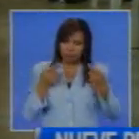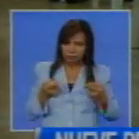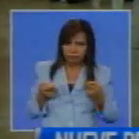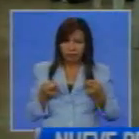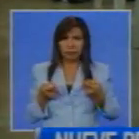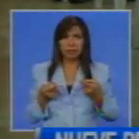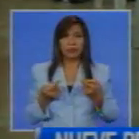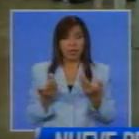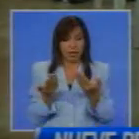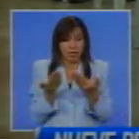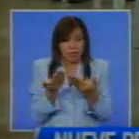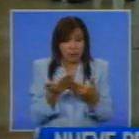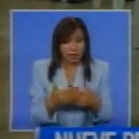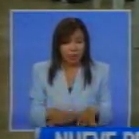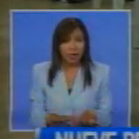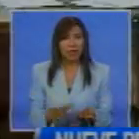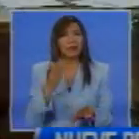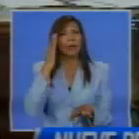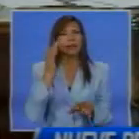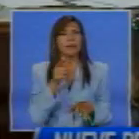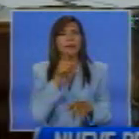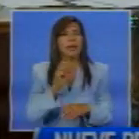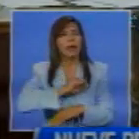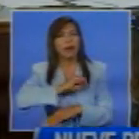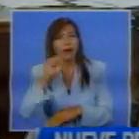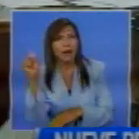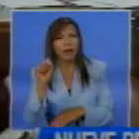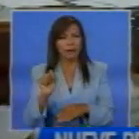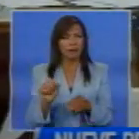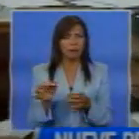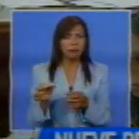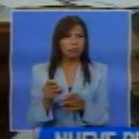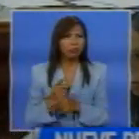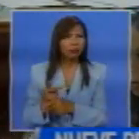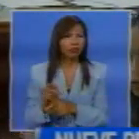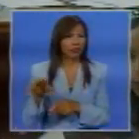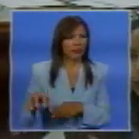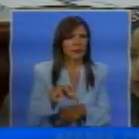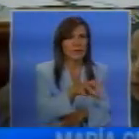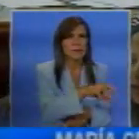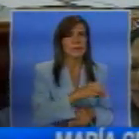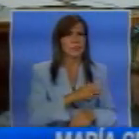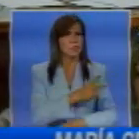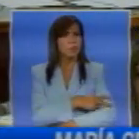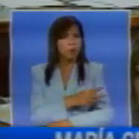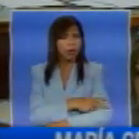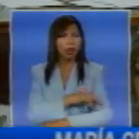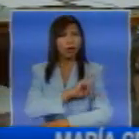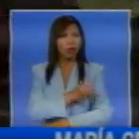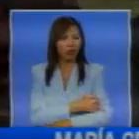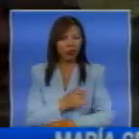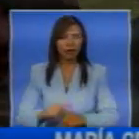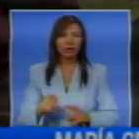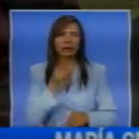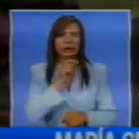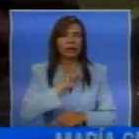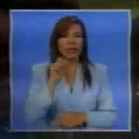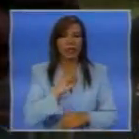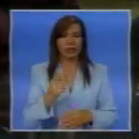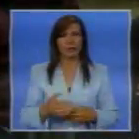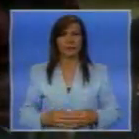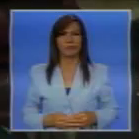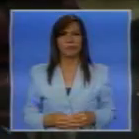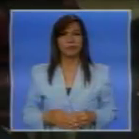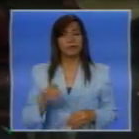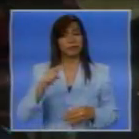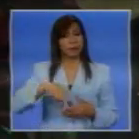finalización, sobre todo para conocer resultados de las dignidades pluripersonales, como son concejales y vocales de juntas parroquiales. Estamos seguros que en la